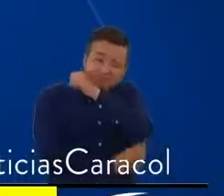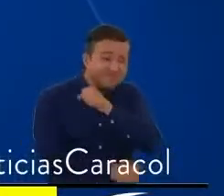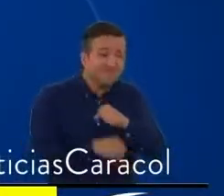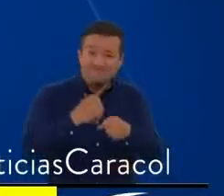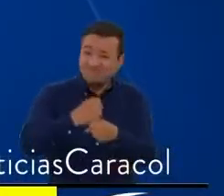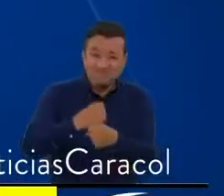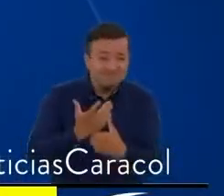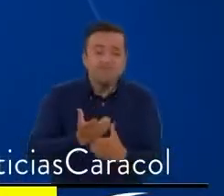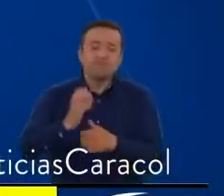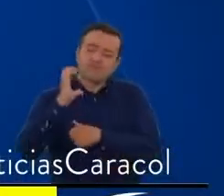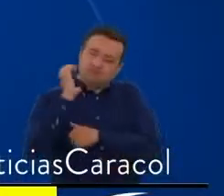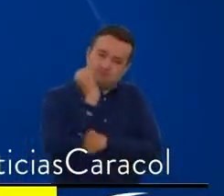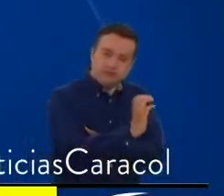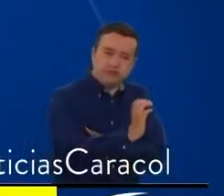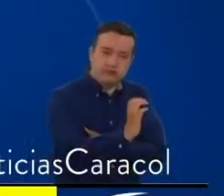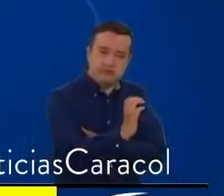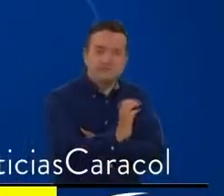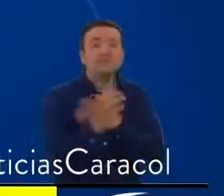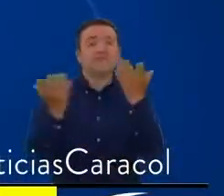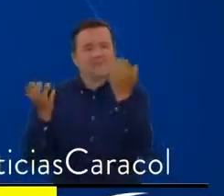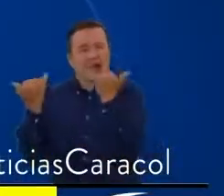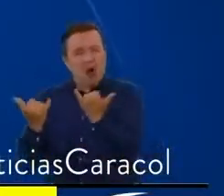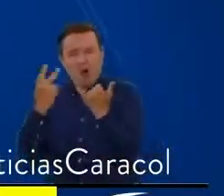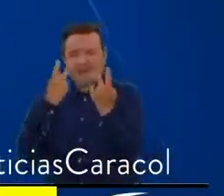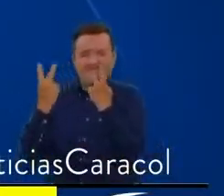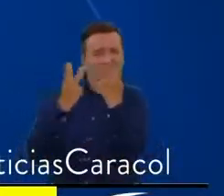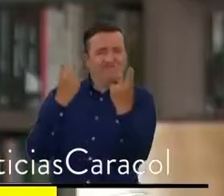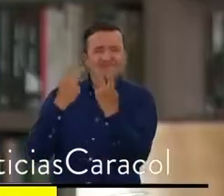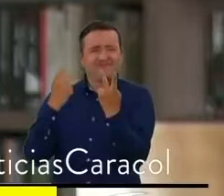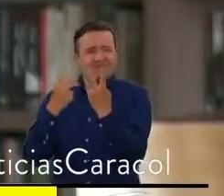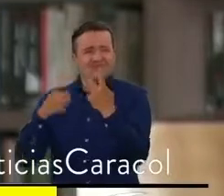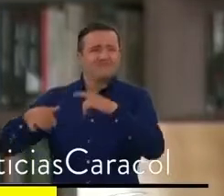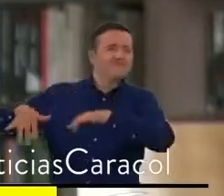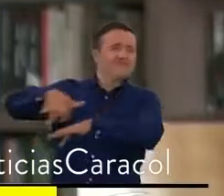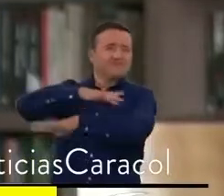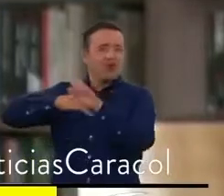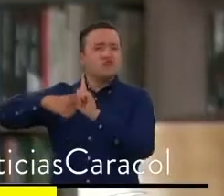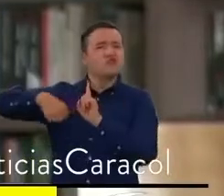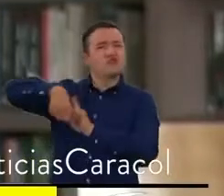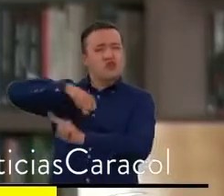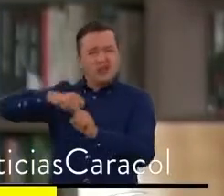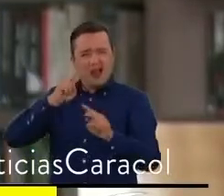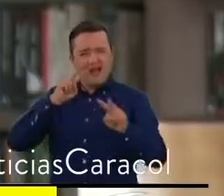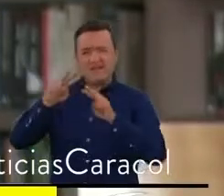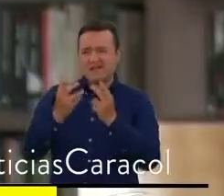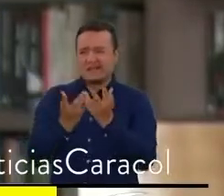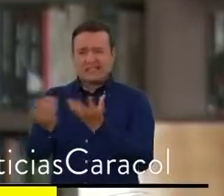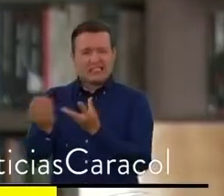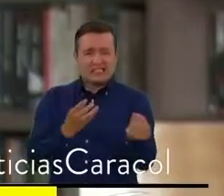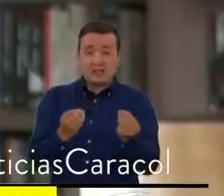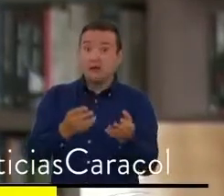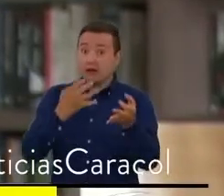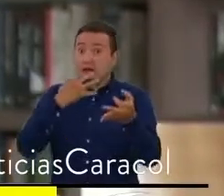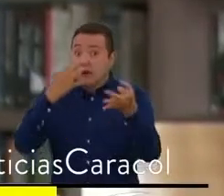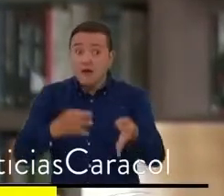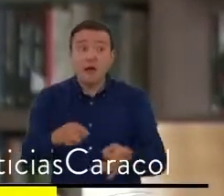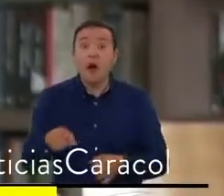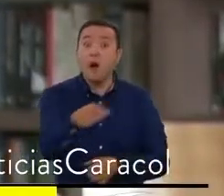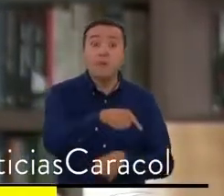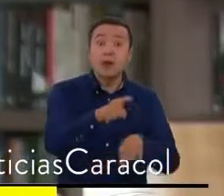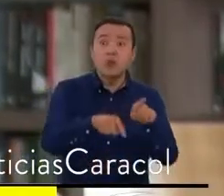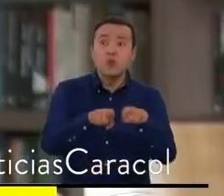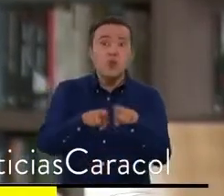dirían más bien descomposición social, hay sectores que realmente no tienen acceso a